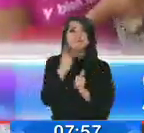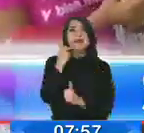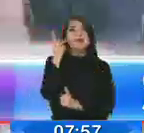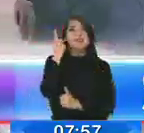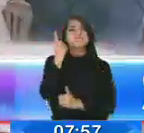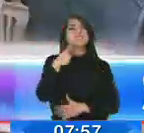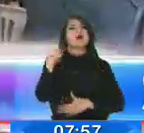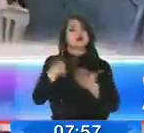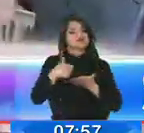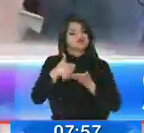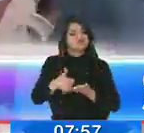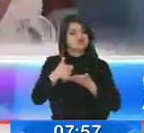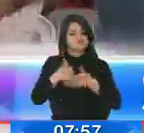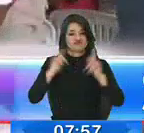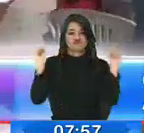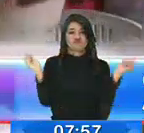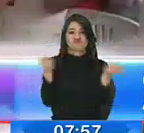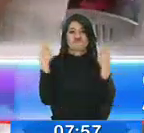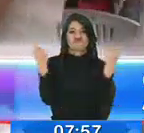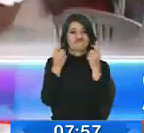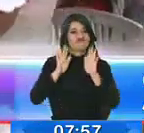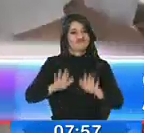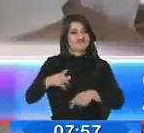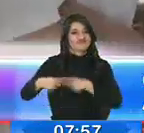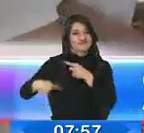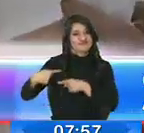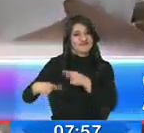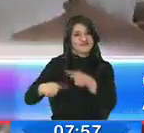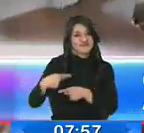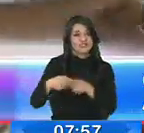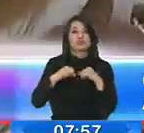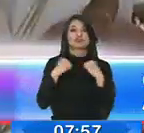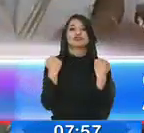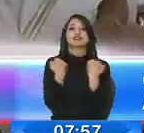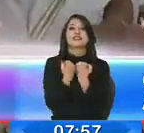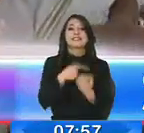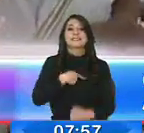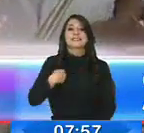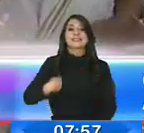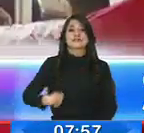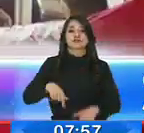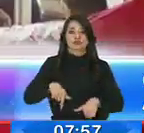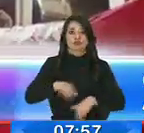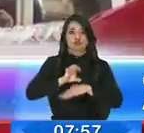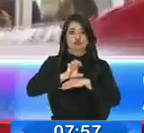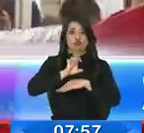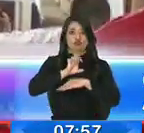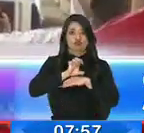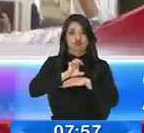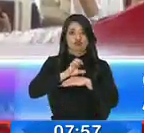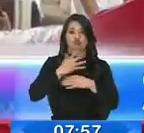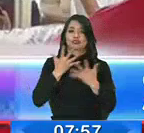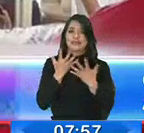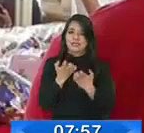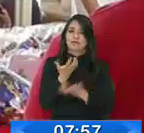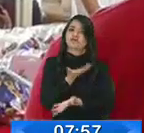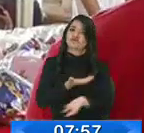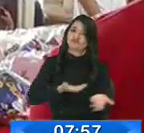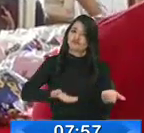ser beneficiados del tradicional agasajo que realiza la Sociedad de la Colonia China en Ecuador. Queremos compartir